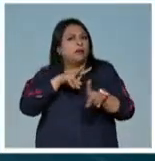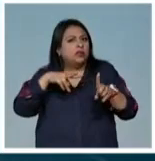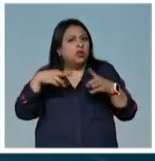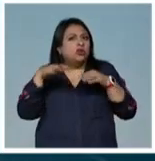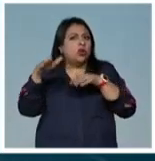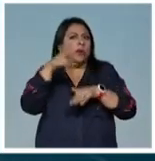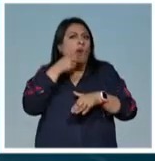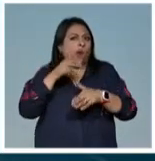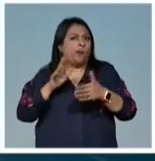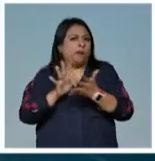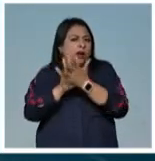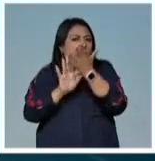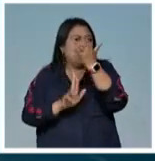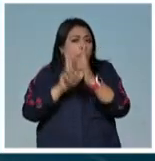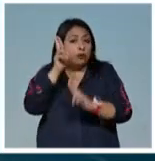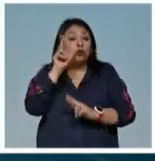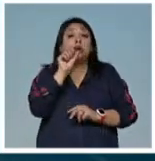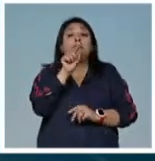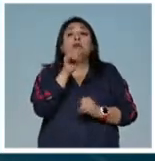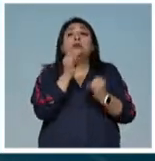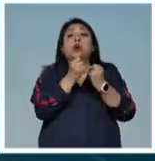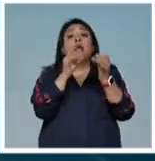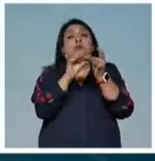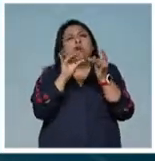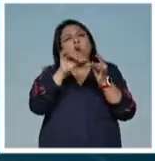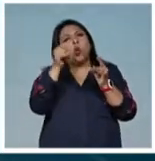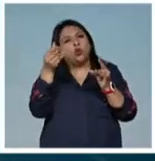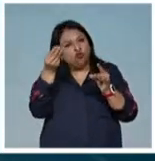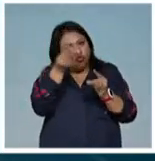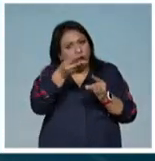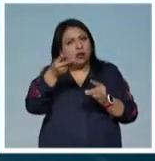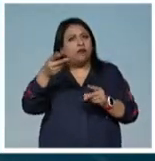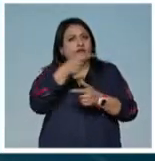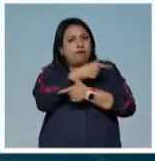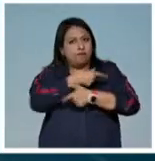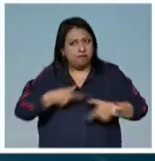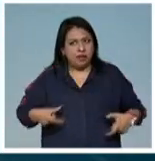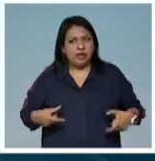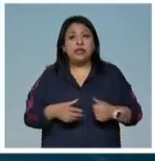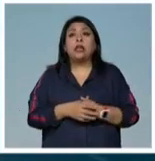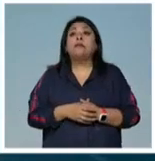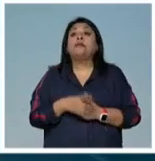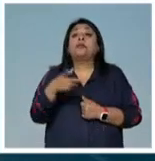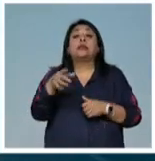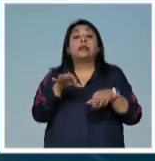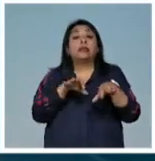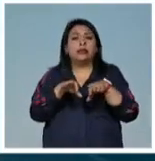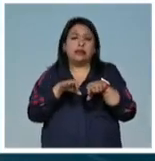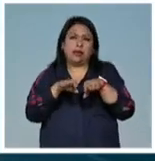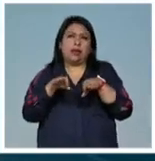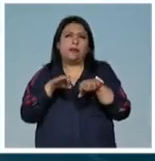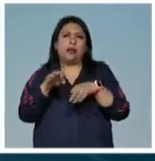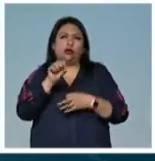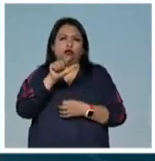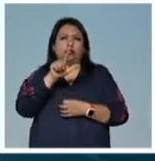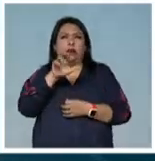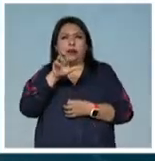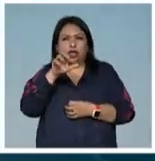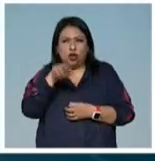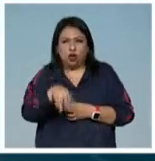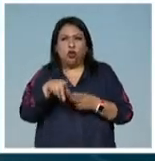sobre el revolucionario. De igual modo, menciona otras contribuciones. Los trabajos de Salmerón,